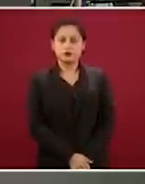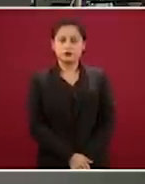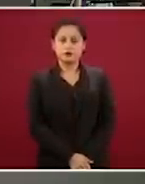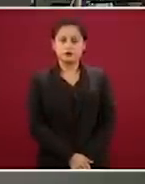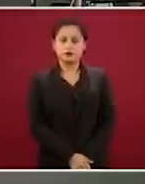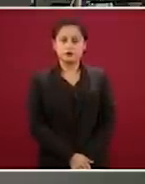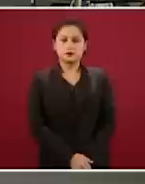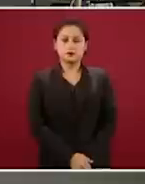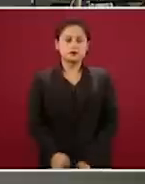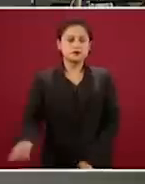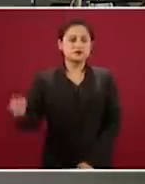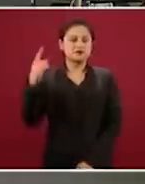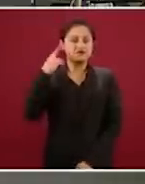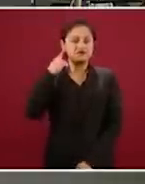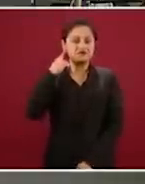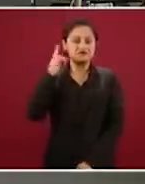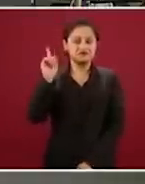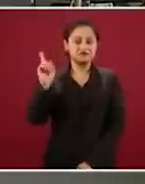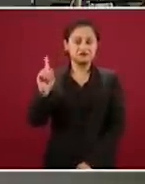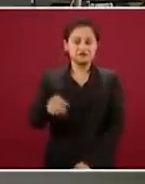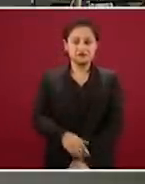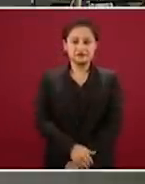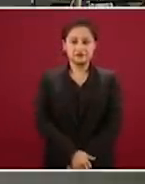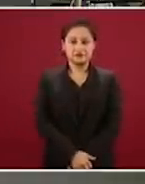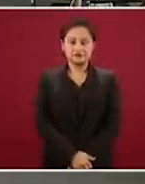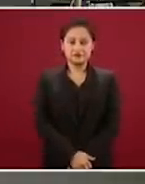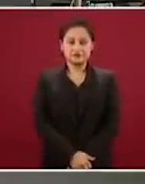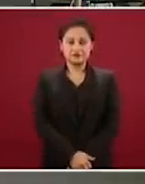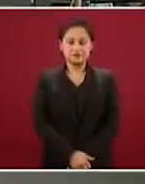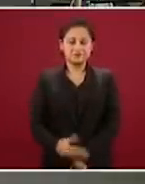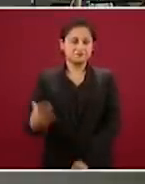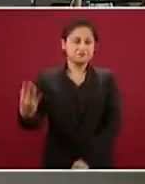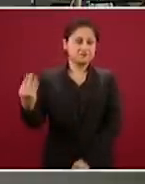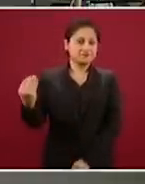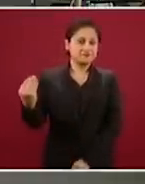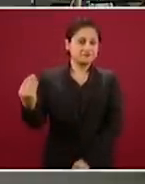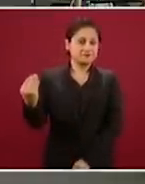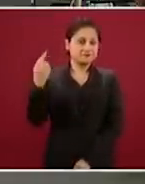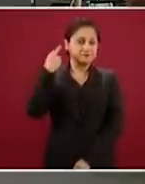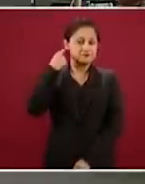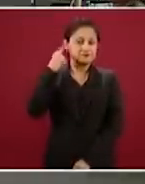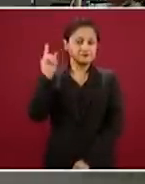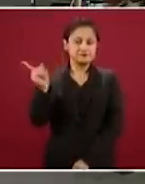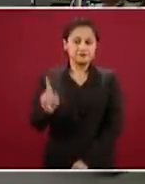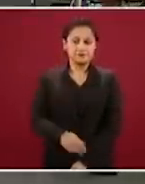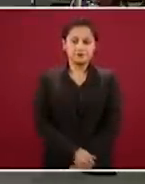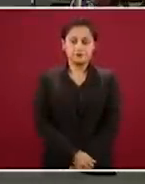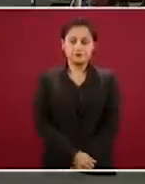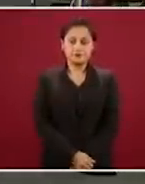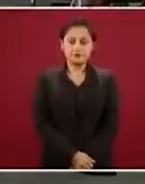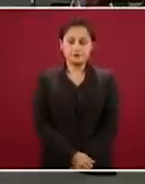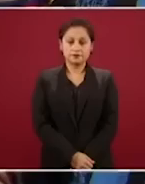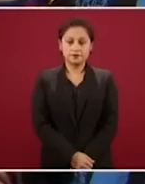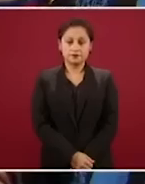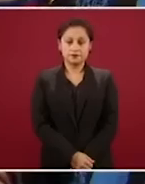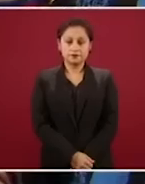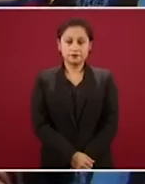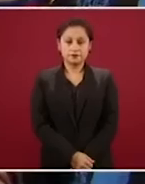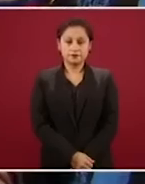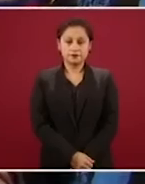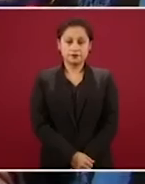incluso les había expuesto que anteriormente ellos sí habían recibido, digamos, un intento de extorsión en las pasadas